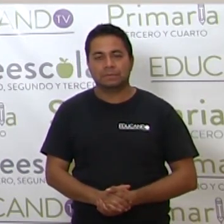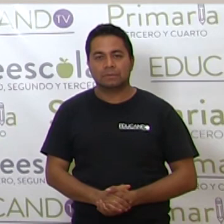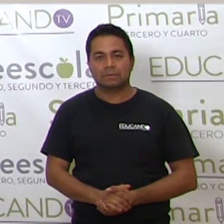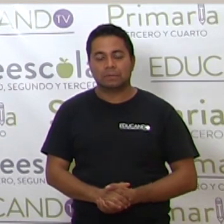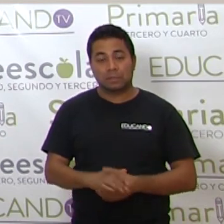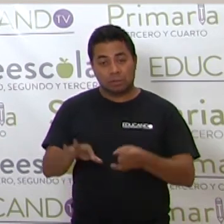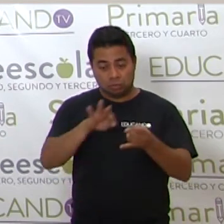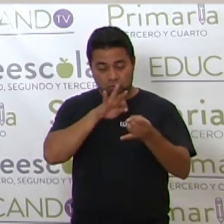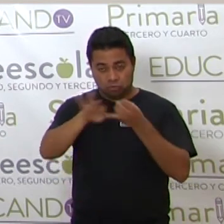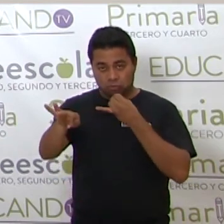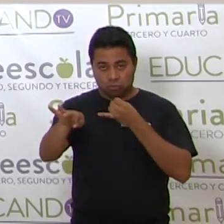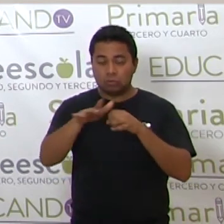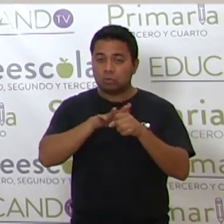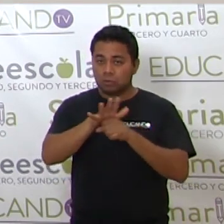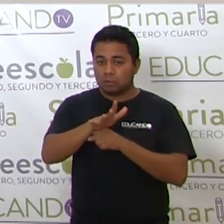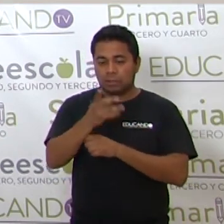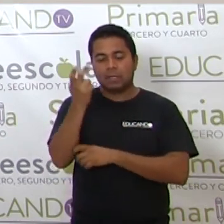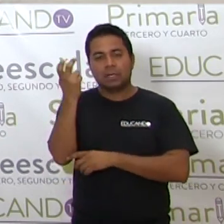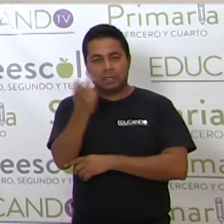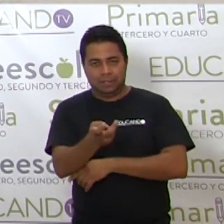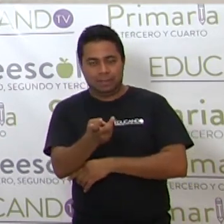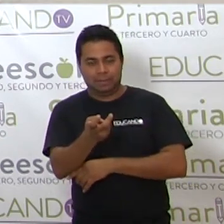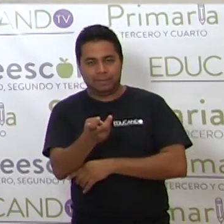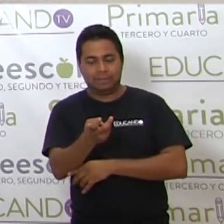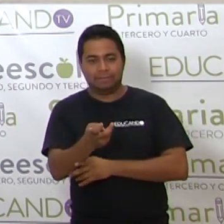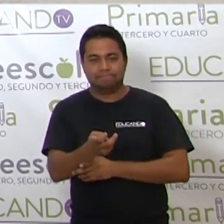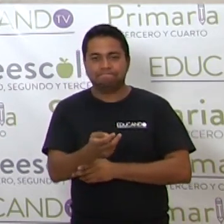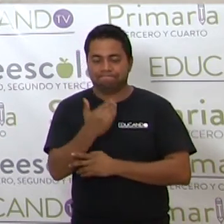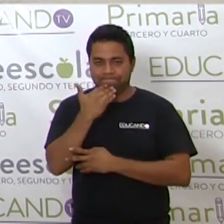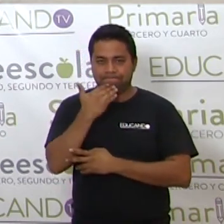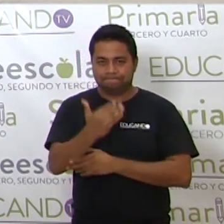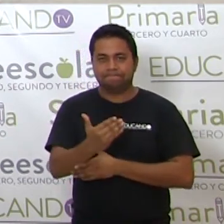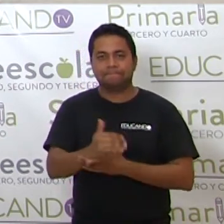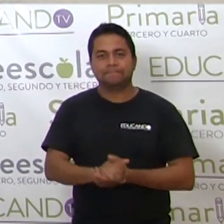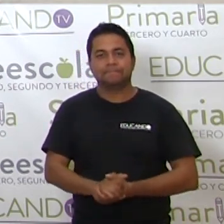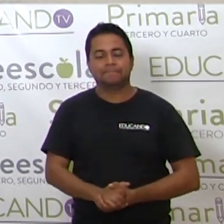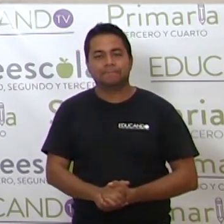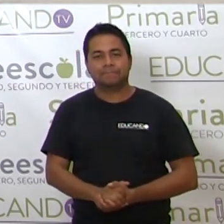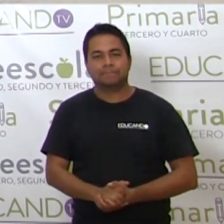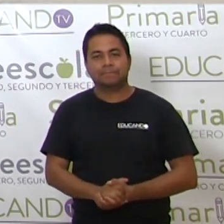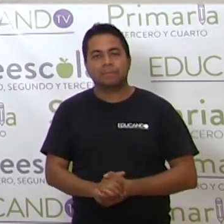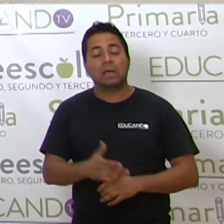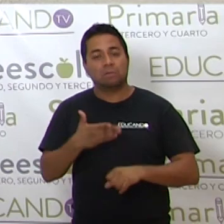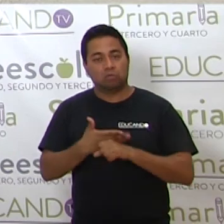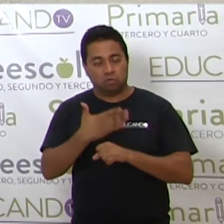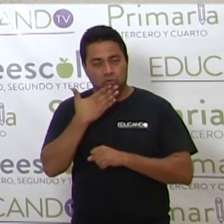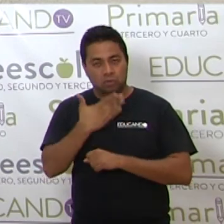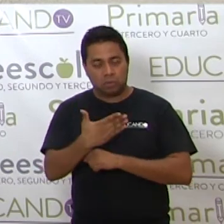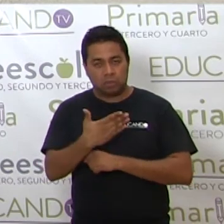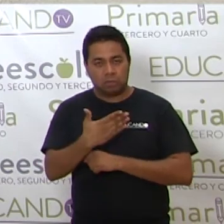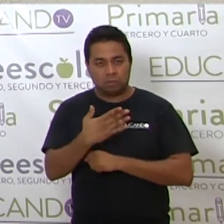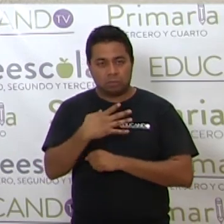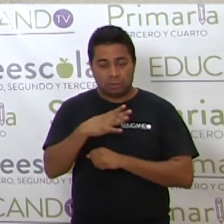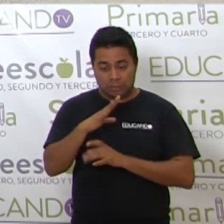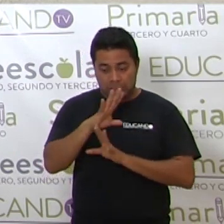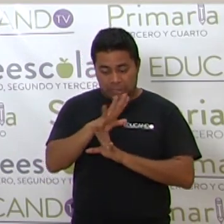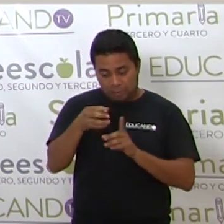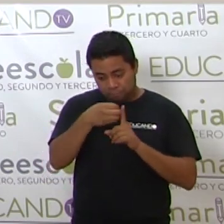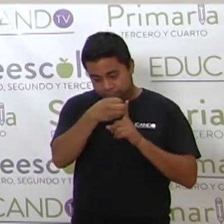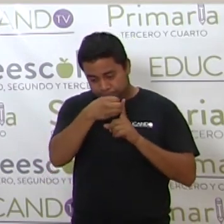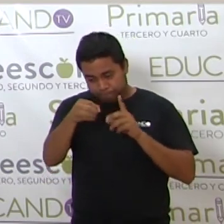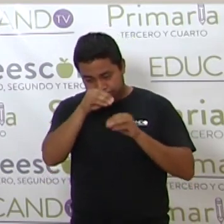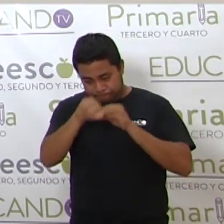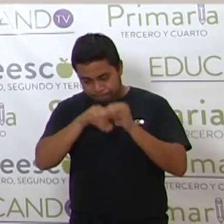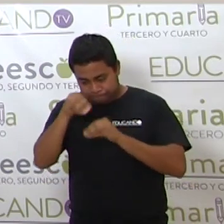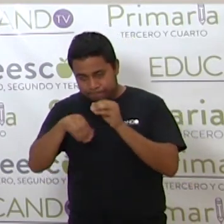y por último está así es muy bien y cuando junto a todas estas